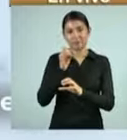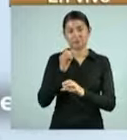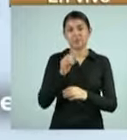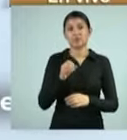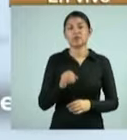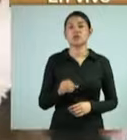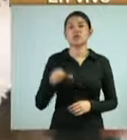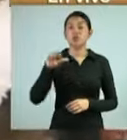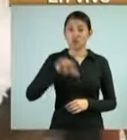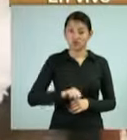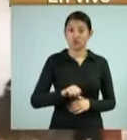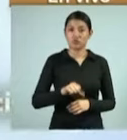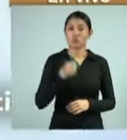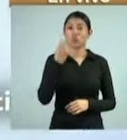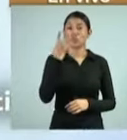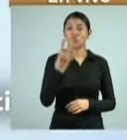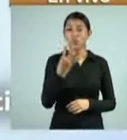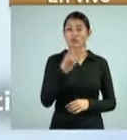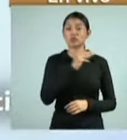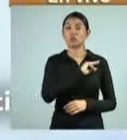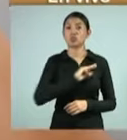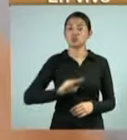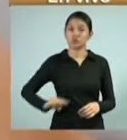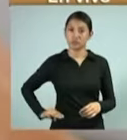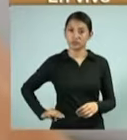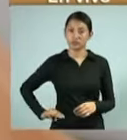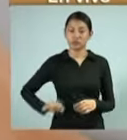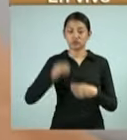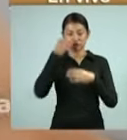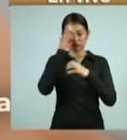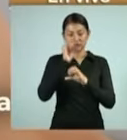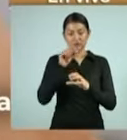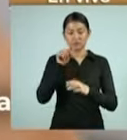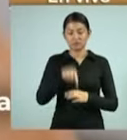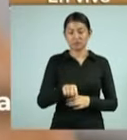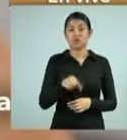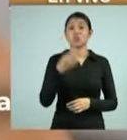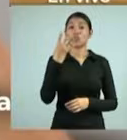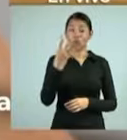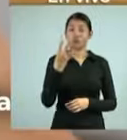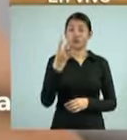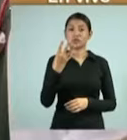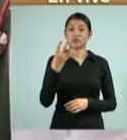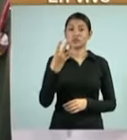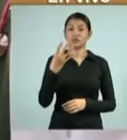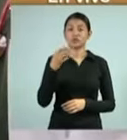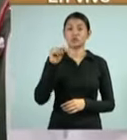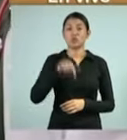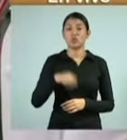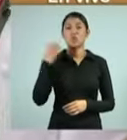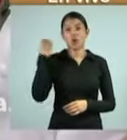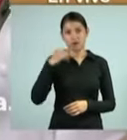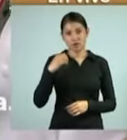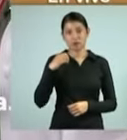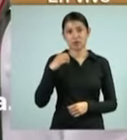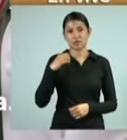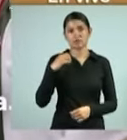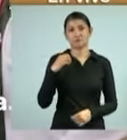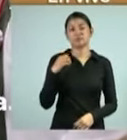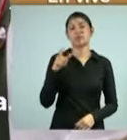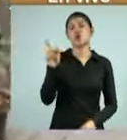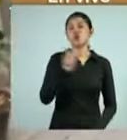cuatro municipios me generan la presencia de esos cuatro serotipos: Oaxaca de Juárez, Santa